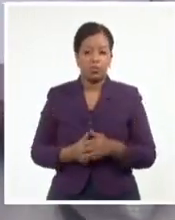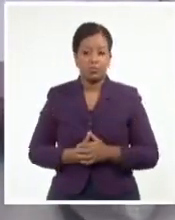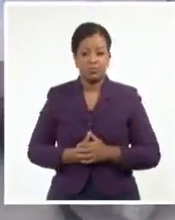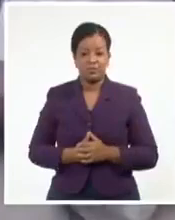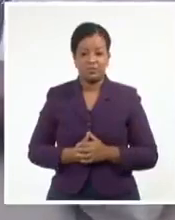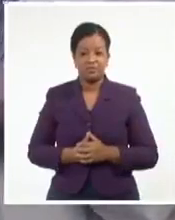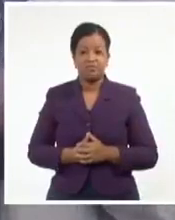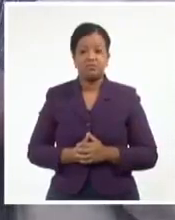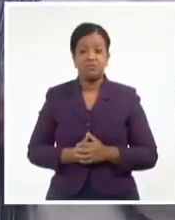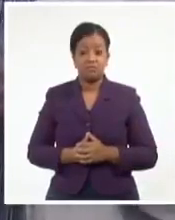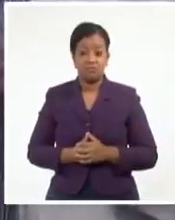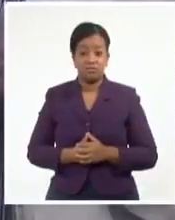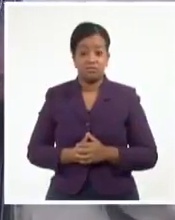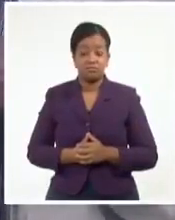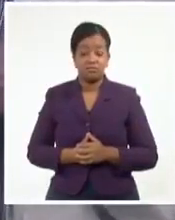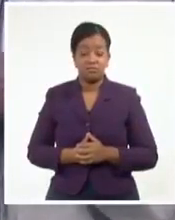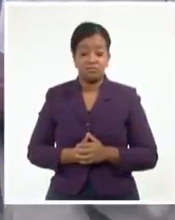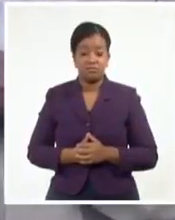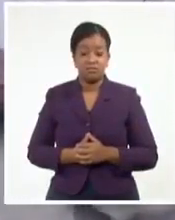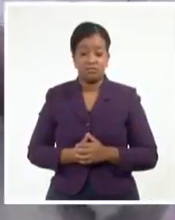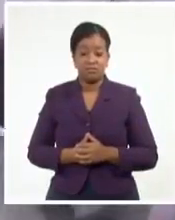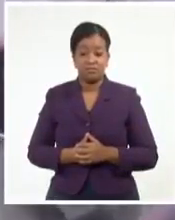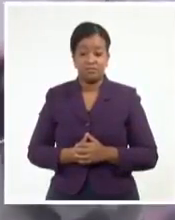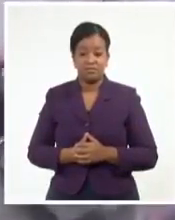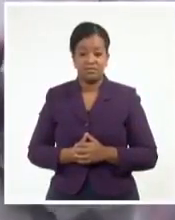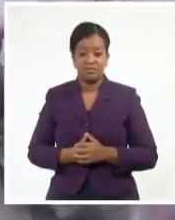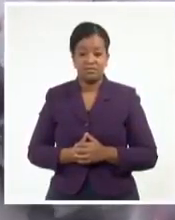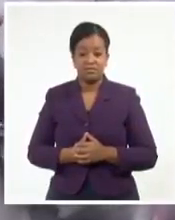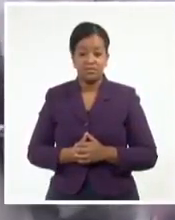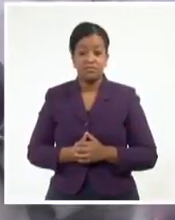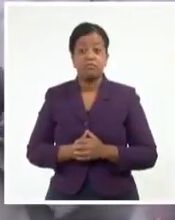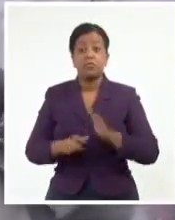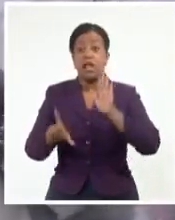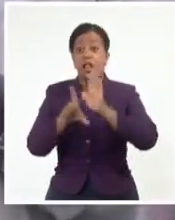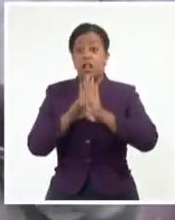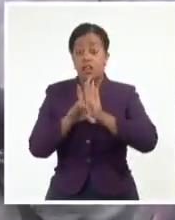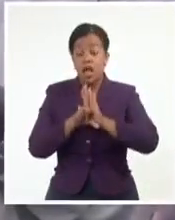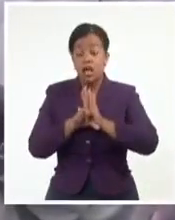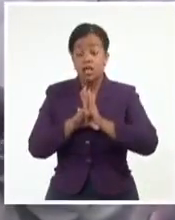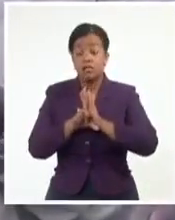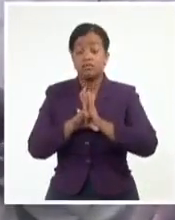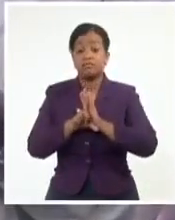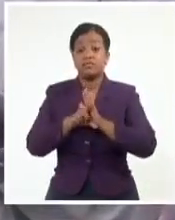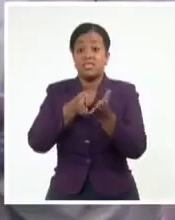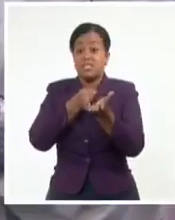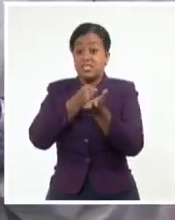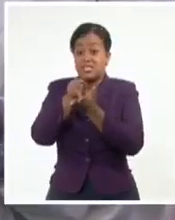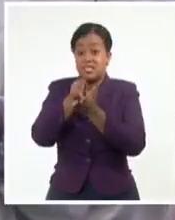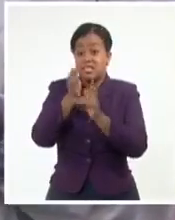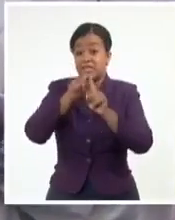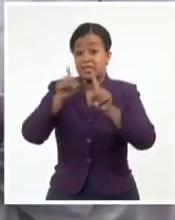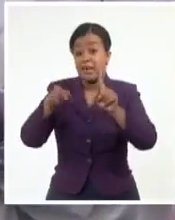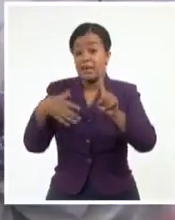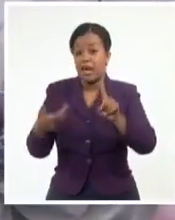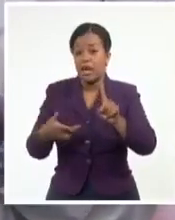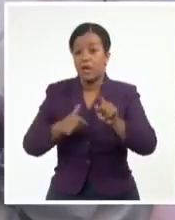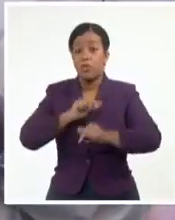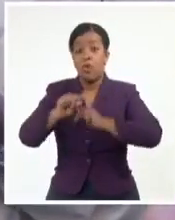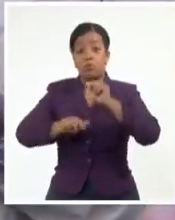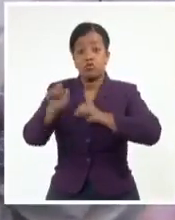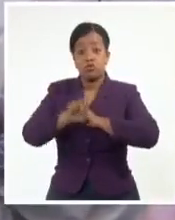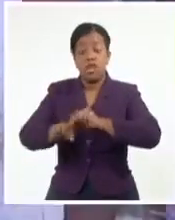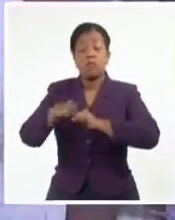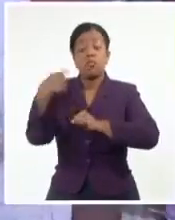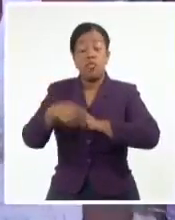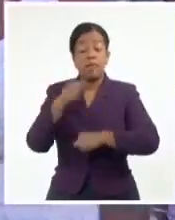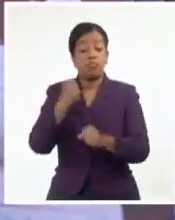aprendido que las cosas caían del cielo. Pero esa misma ley tenía un punto seguido que decía, mediante el aumento constante de la producción,